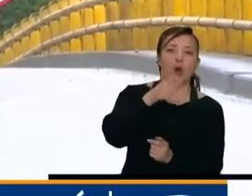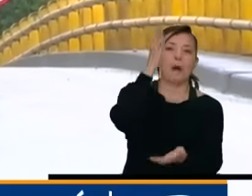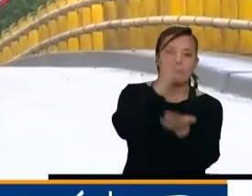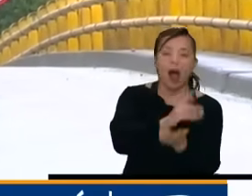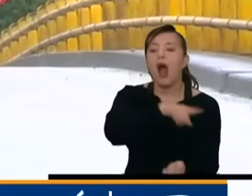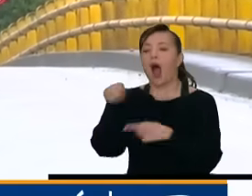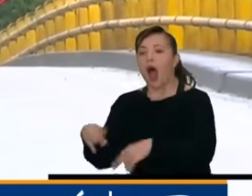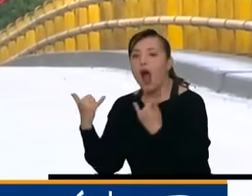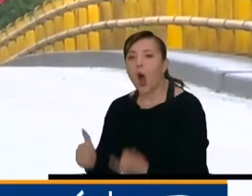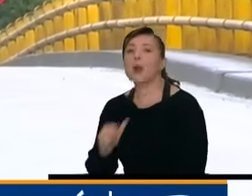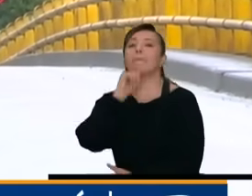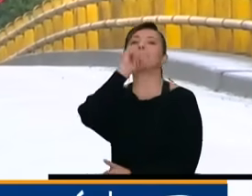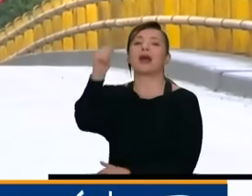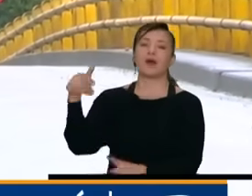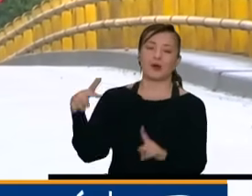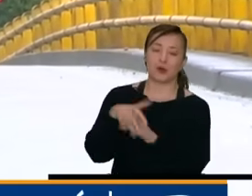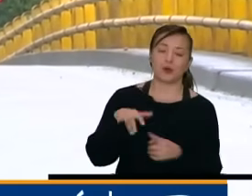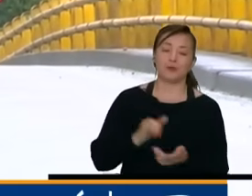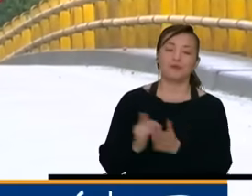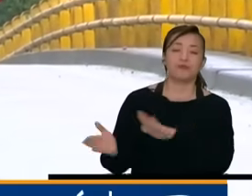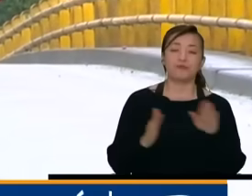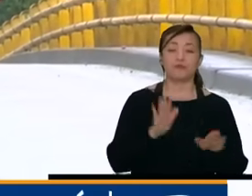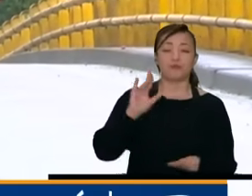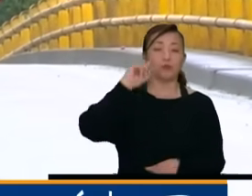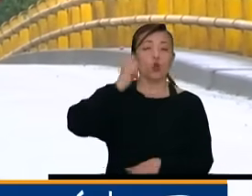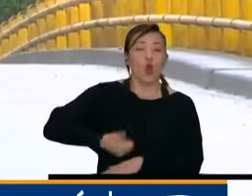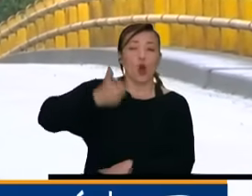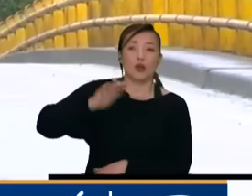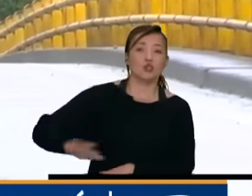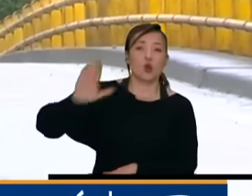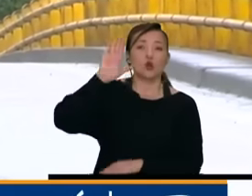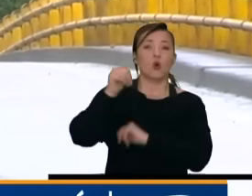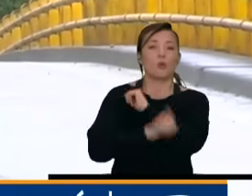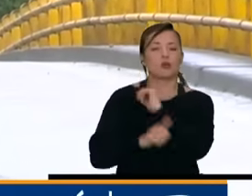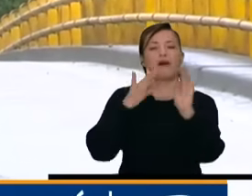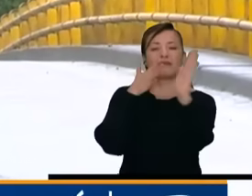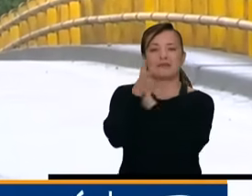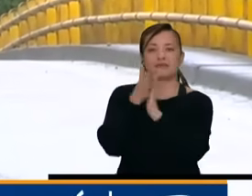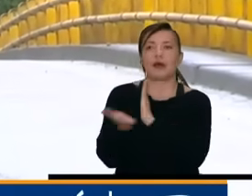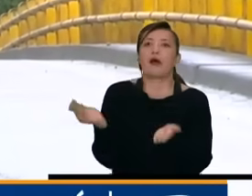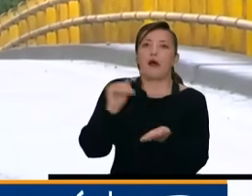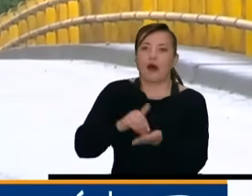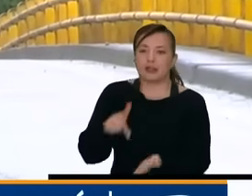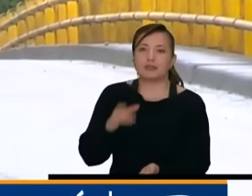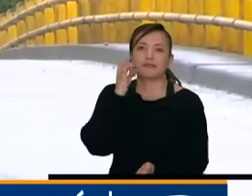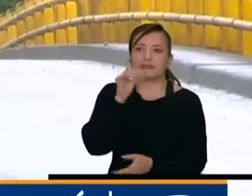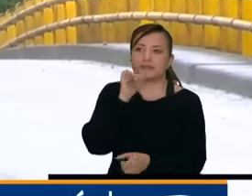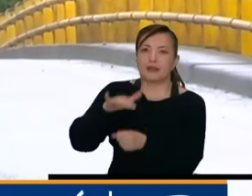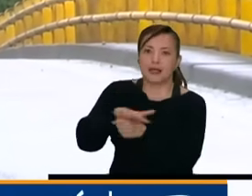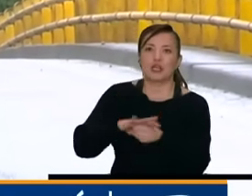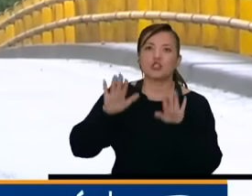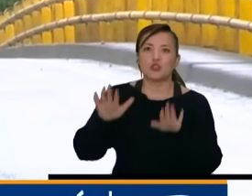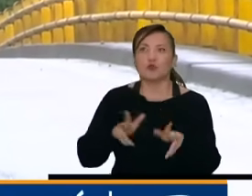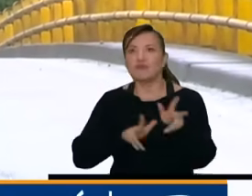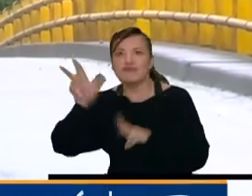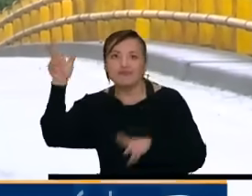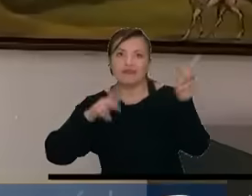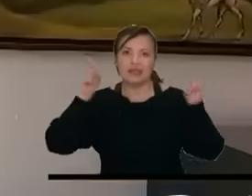más las dificultades. El gobernador del departamento de Boyacá, Ramiro Barragán, habla sobre esta nueva emergencia vial en el país.